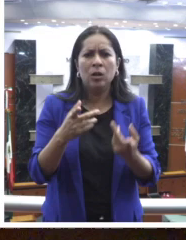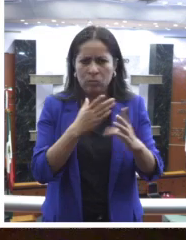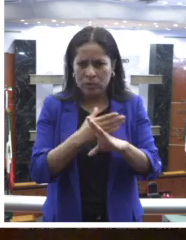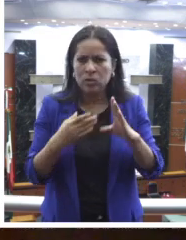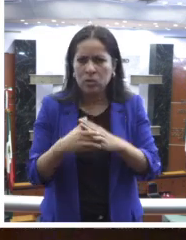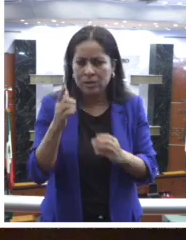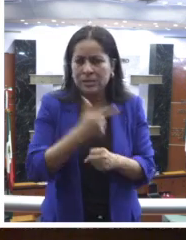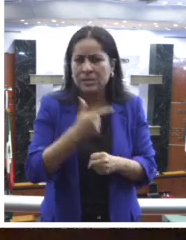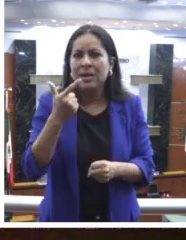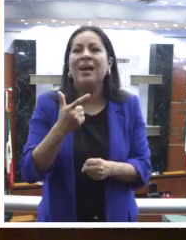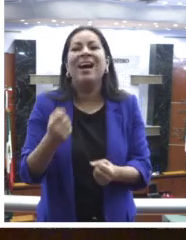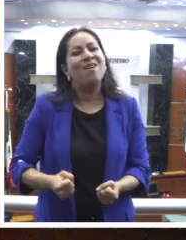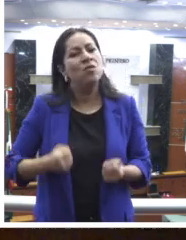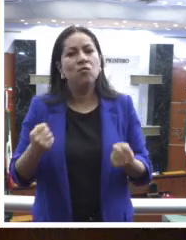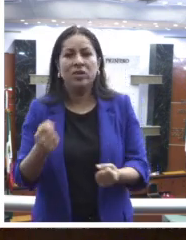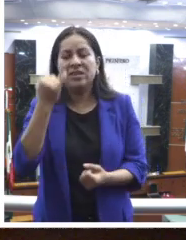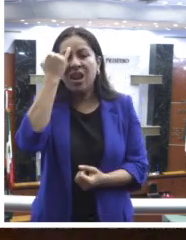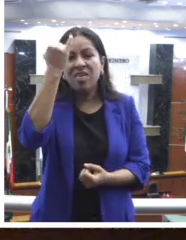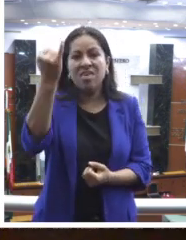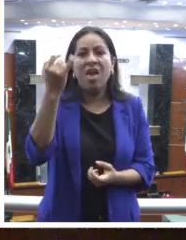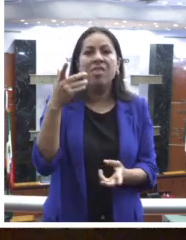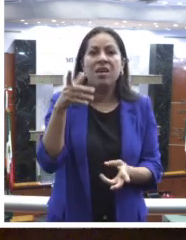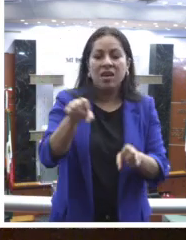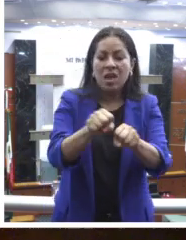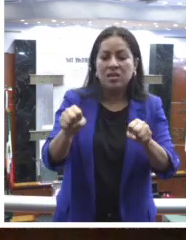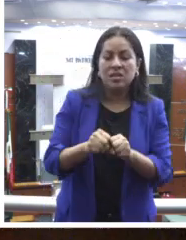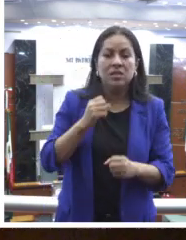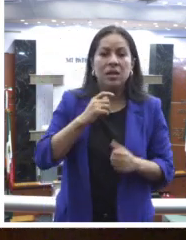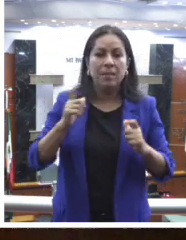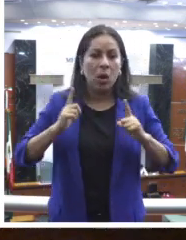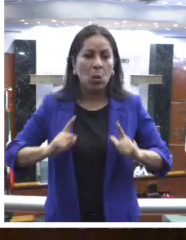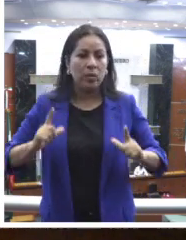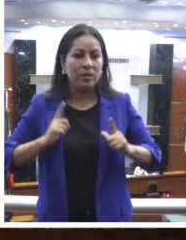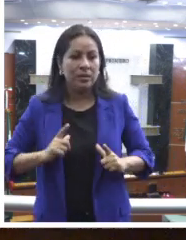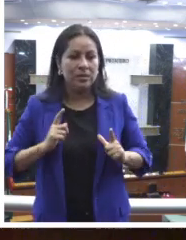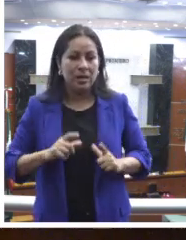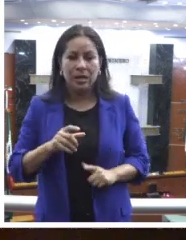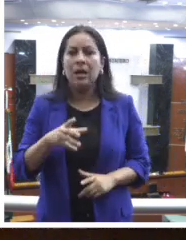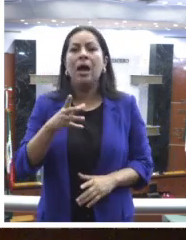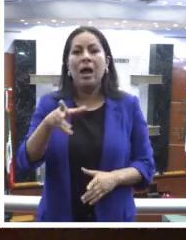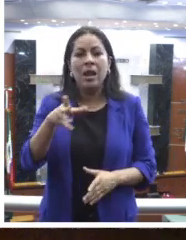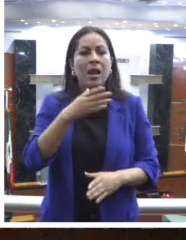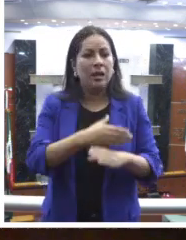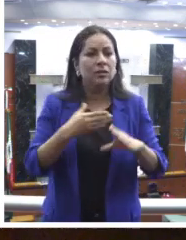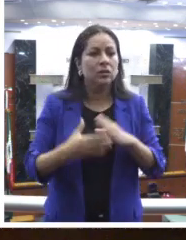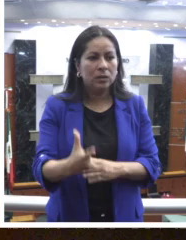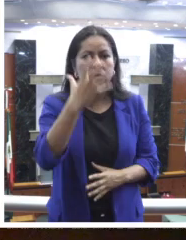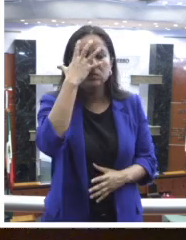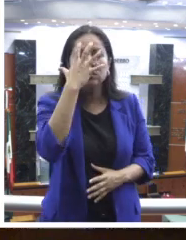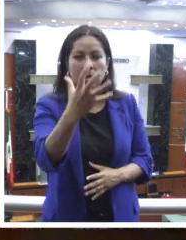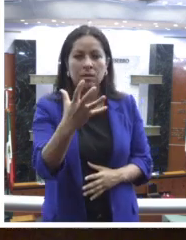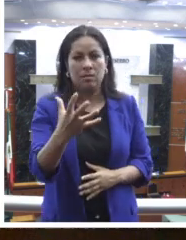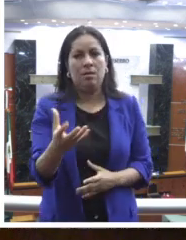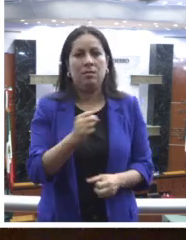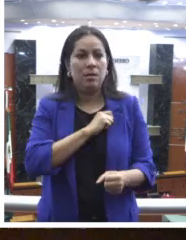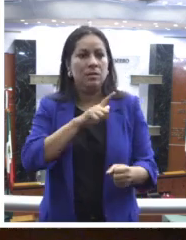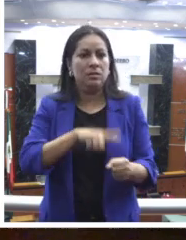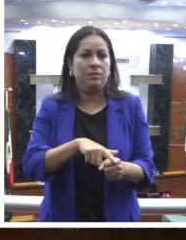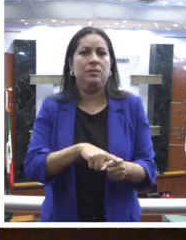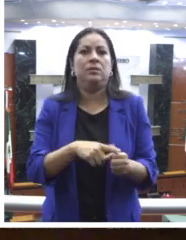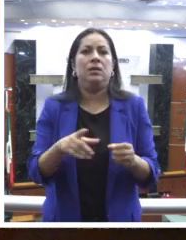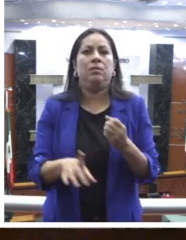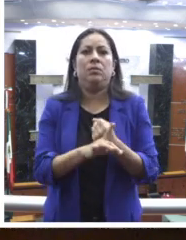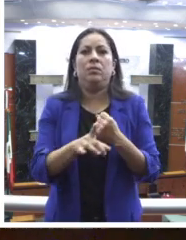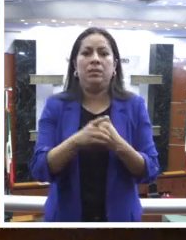graves refuerza la percepción de que el sistema judicial está tomando las acusaciones con seriedad especialmente en delitos que